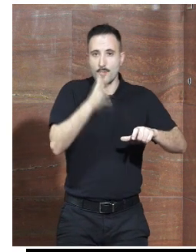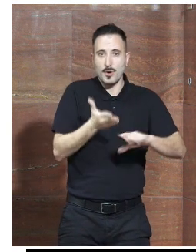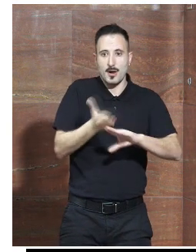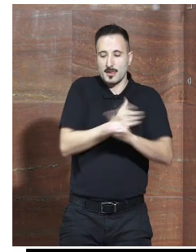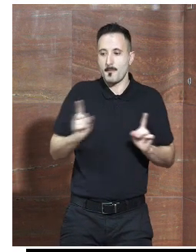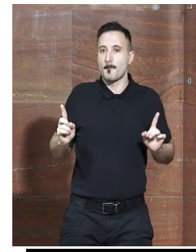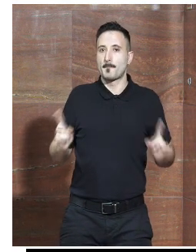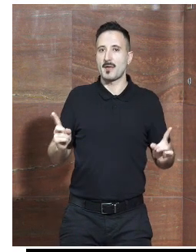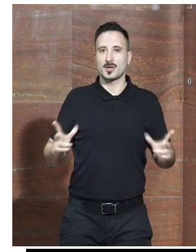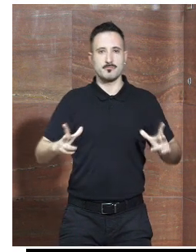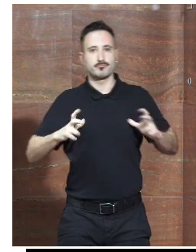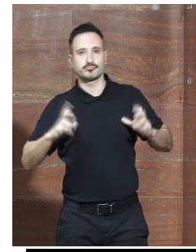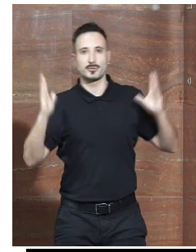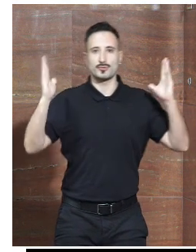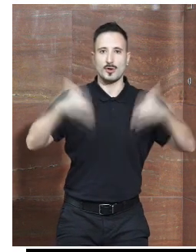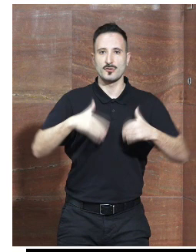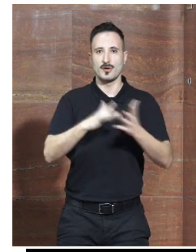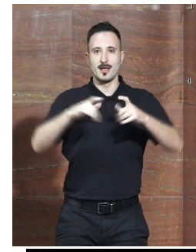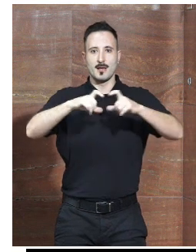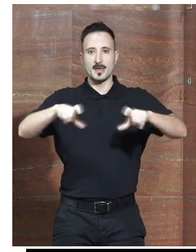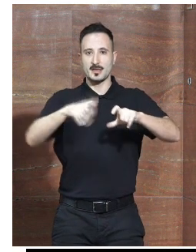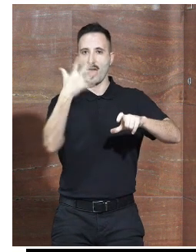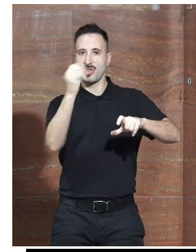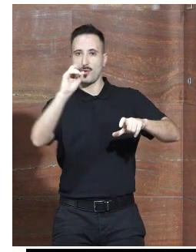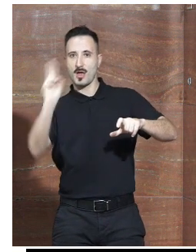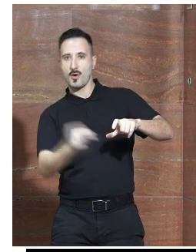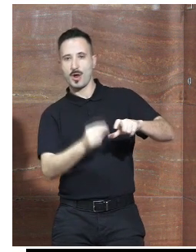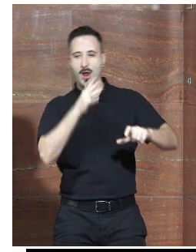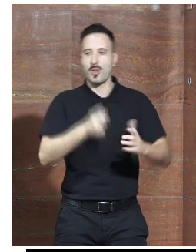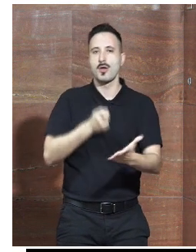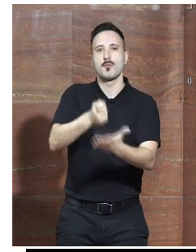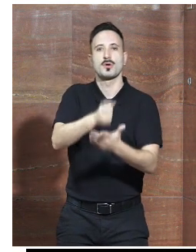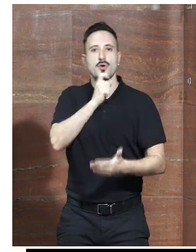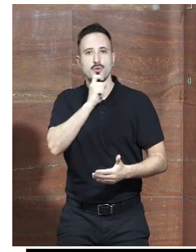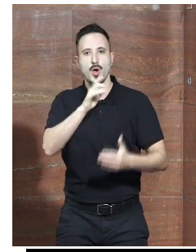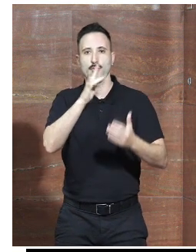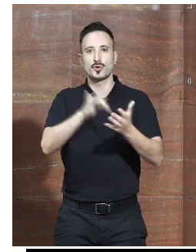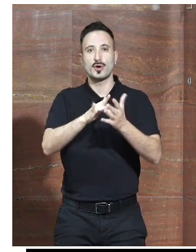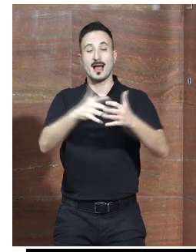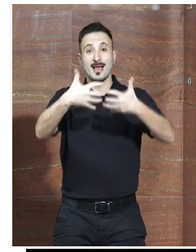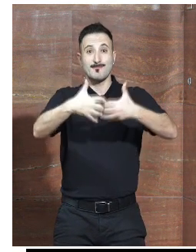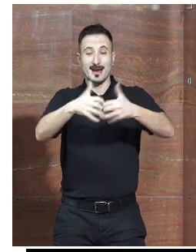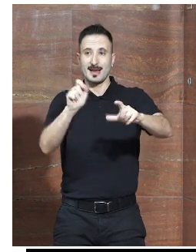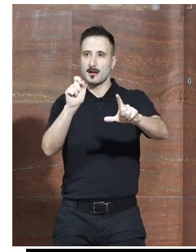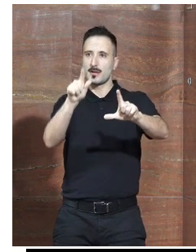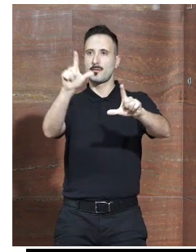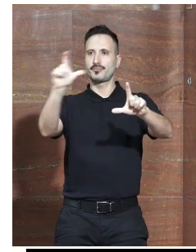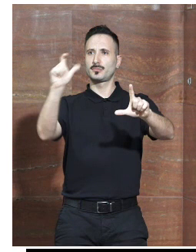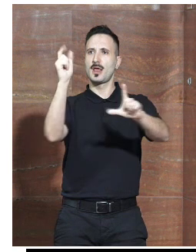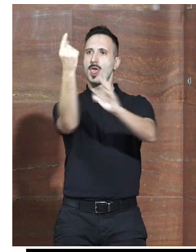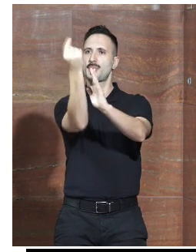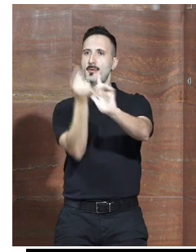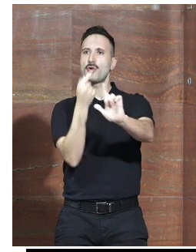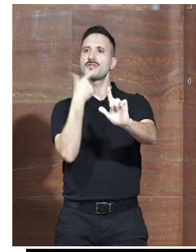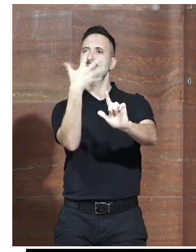traerme billetes, los dos billetes de 50 que llevo, claro, ¿y ahora cómo pago? Porque la máquina tacha el billete de 50 por un tema de seguridad. Entonces,